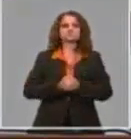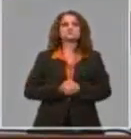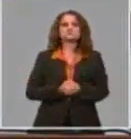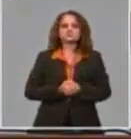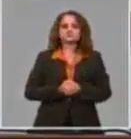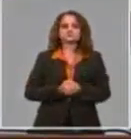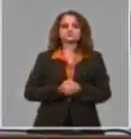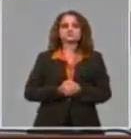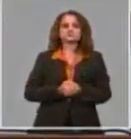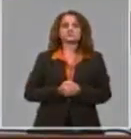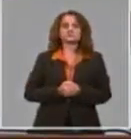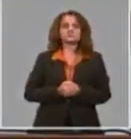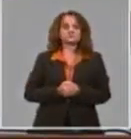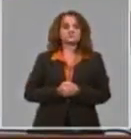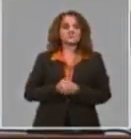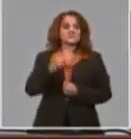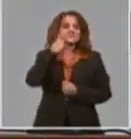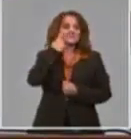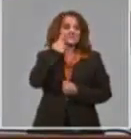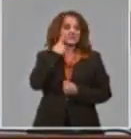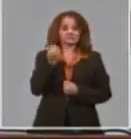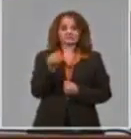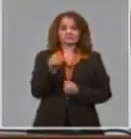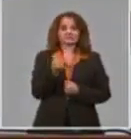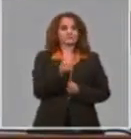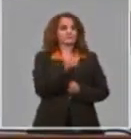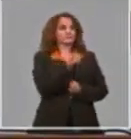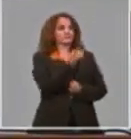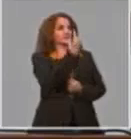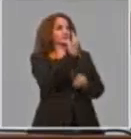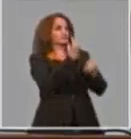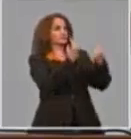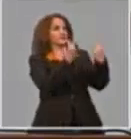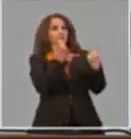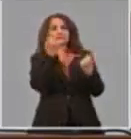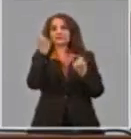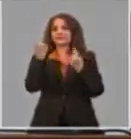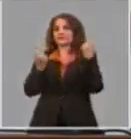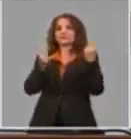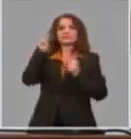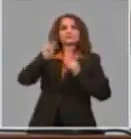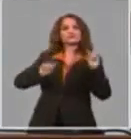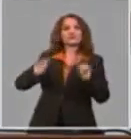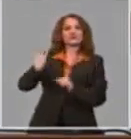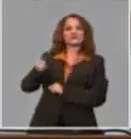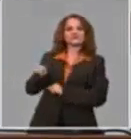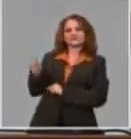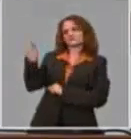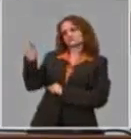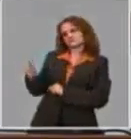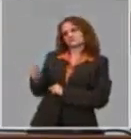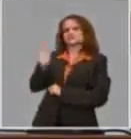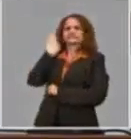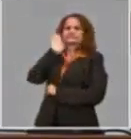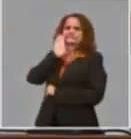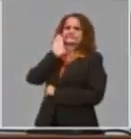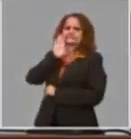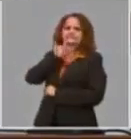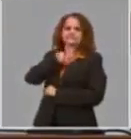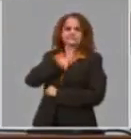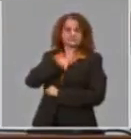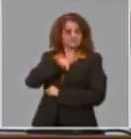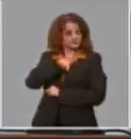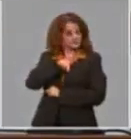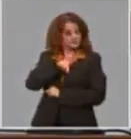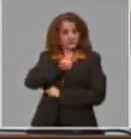preocupados tratan de victimizar a coleros. Y aquí hay una primera observación. Están victimizando la figura